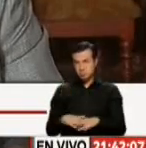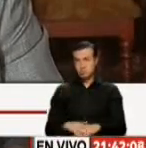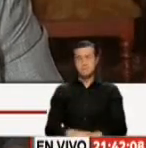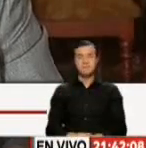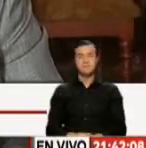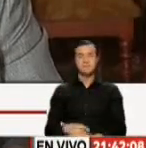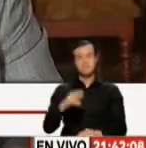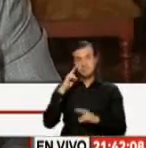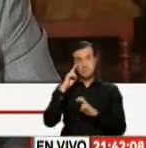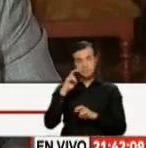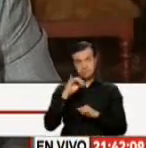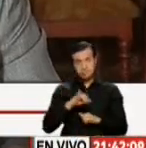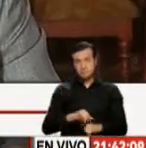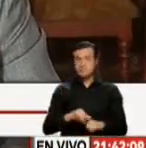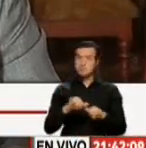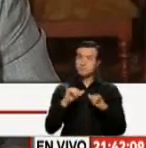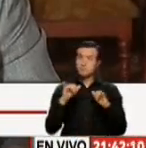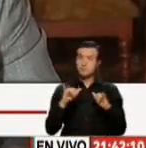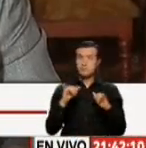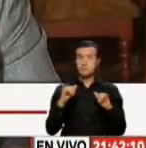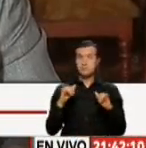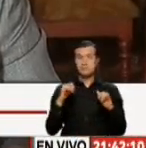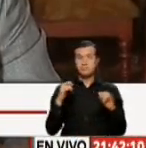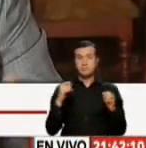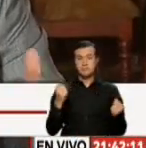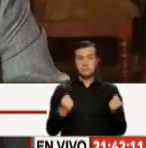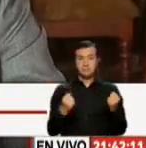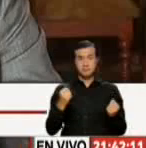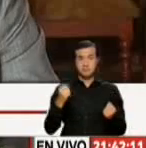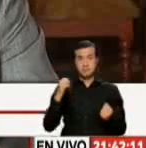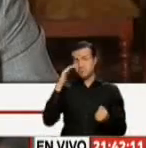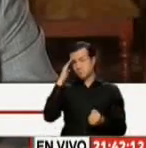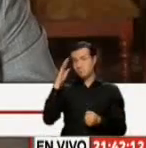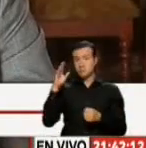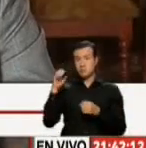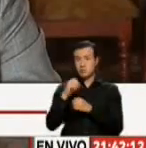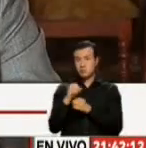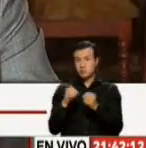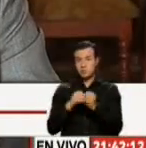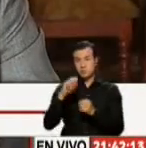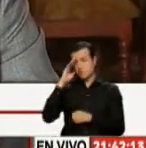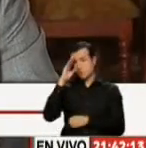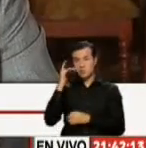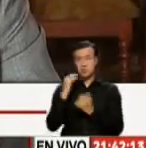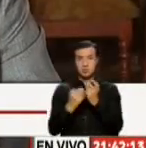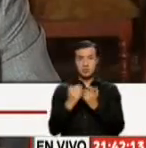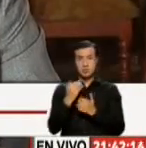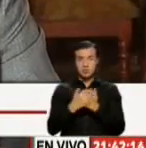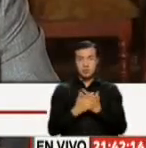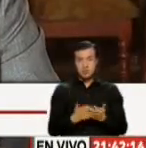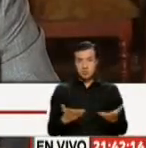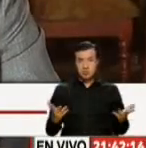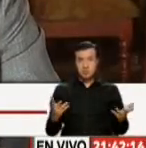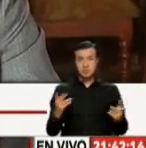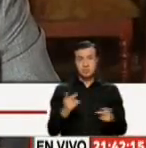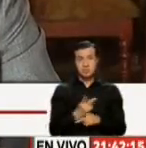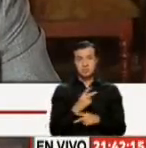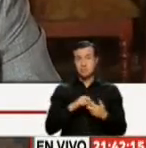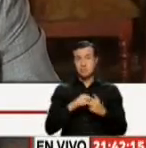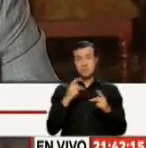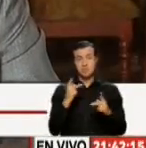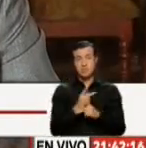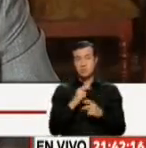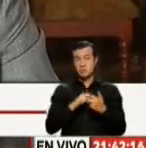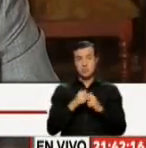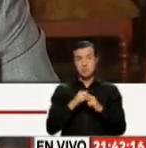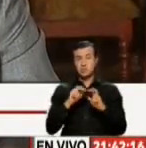estamos investigando, pero quemaron una locación policial, quemaron una camioneta, es decir, fue un incidente mayor que no tiene